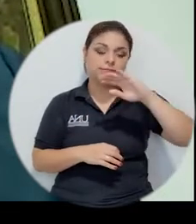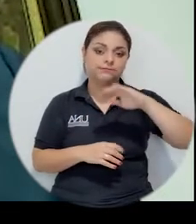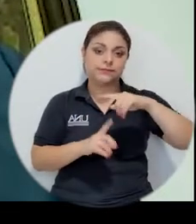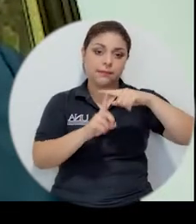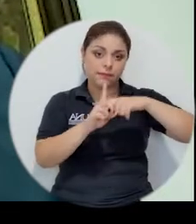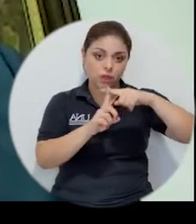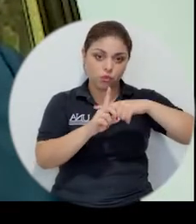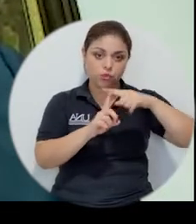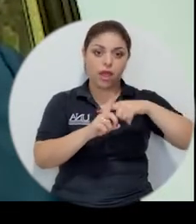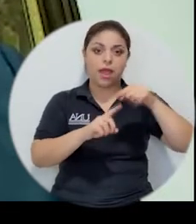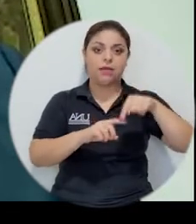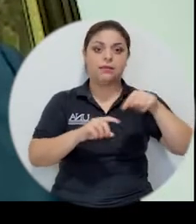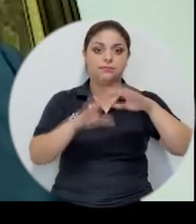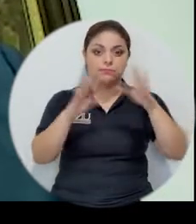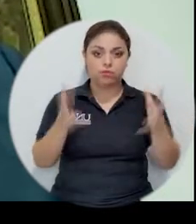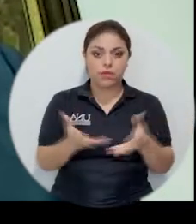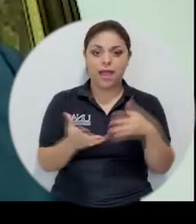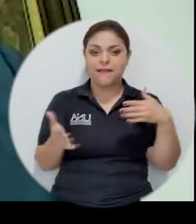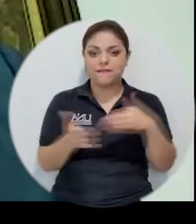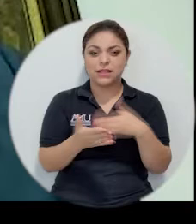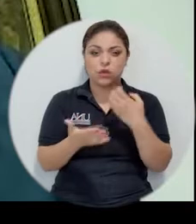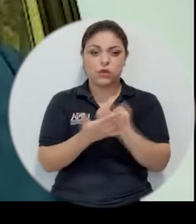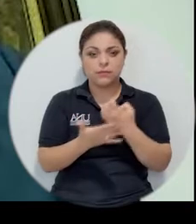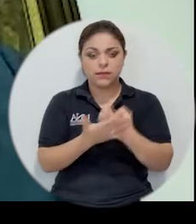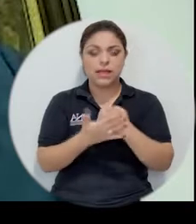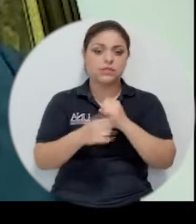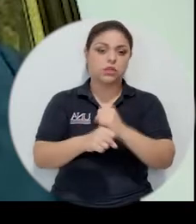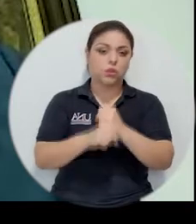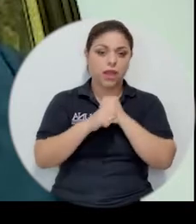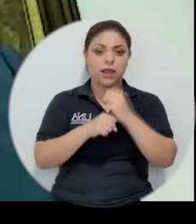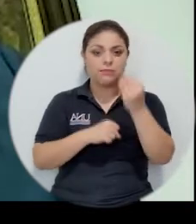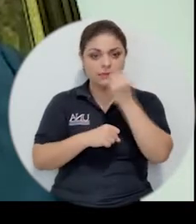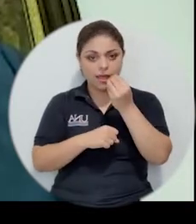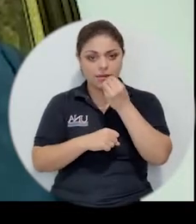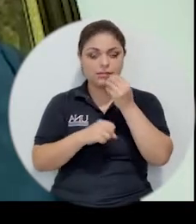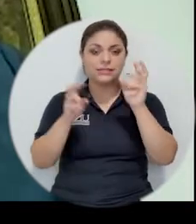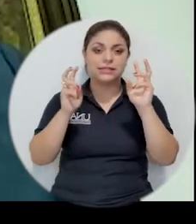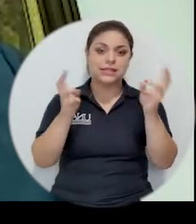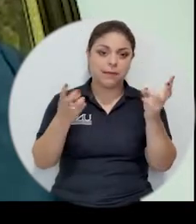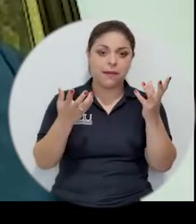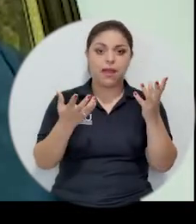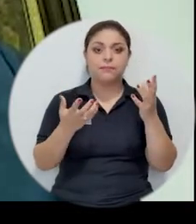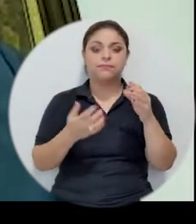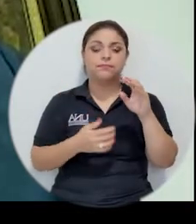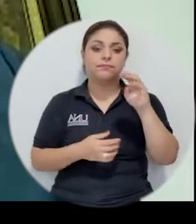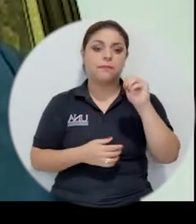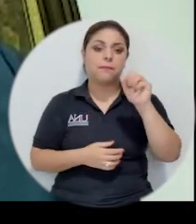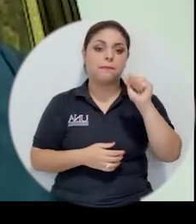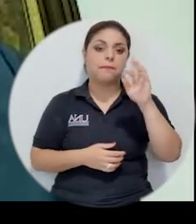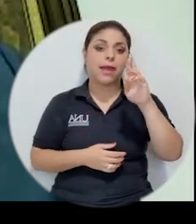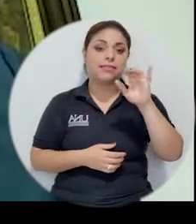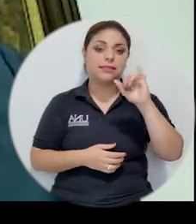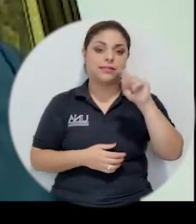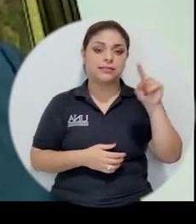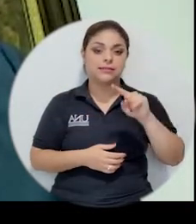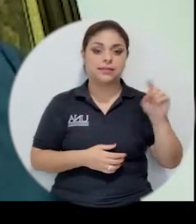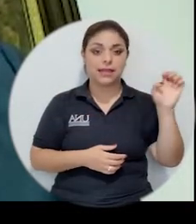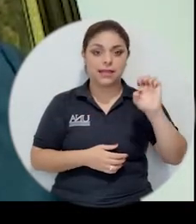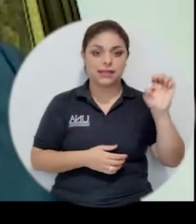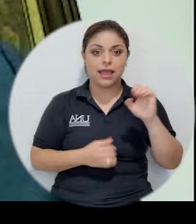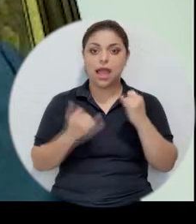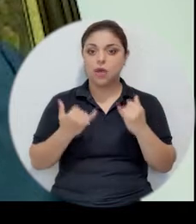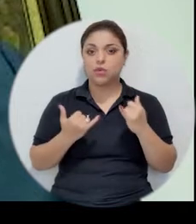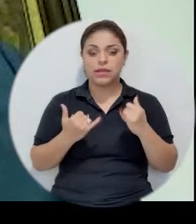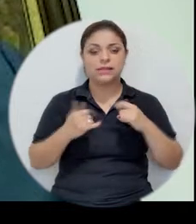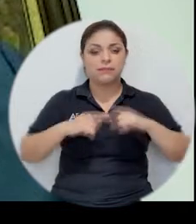la temperatura a nivel mundial. Eso nos puede afectar la economía, la seguridad alimentaria, el tema de la matriz energética.